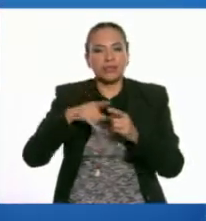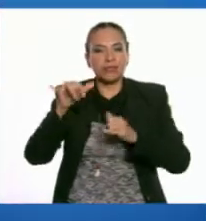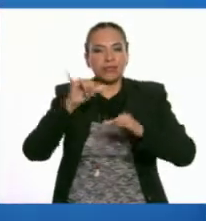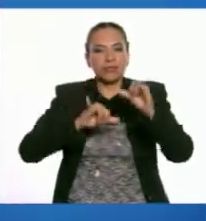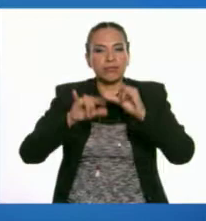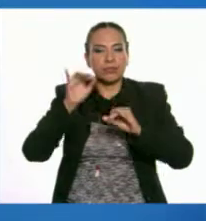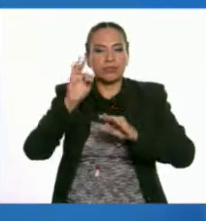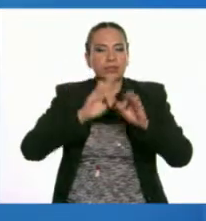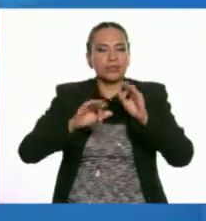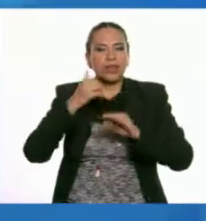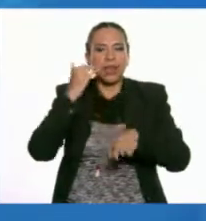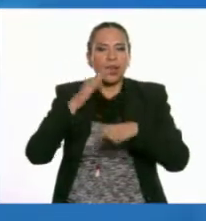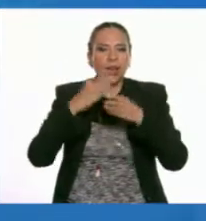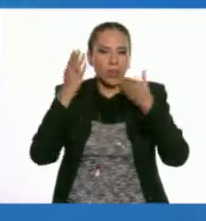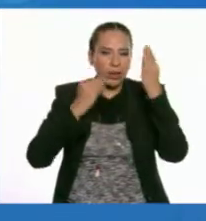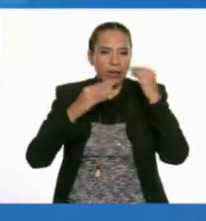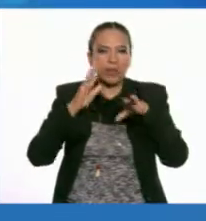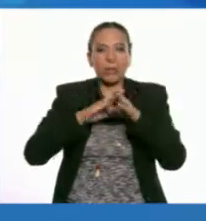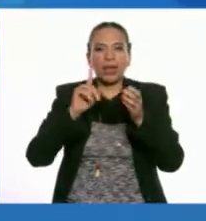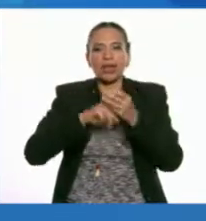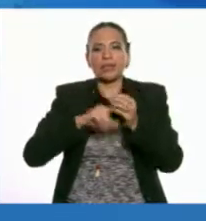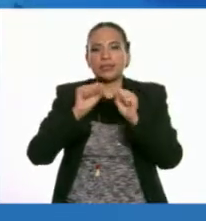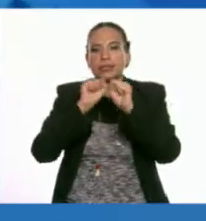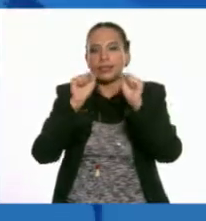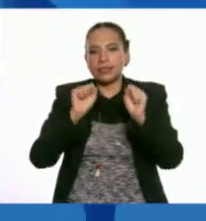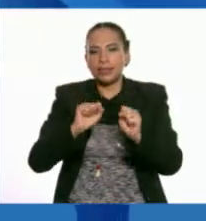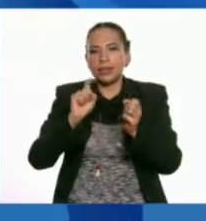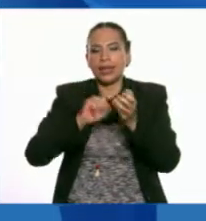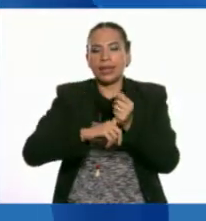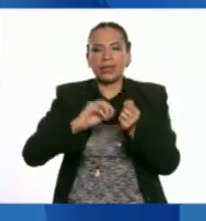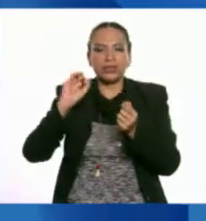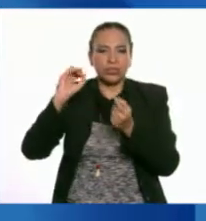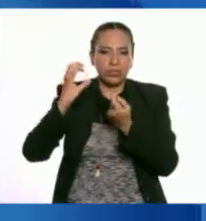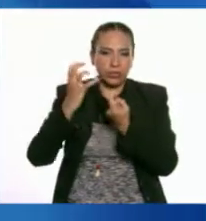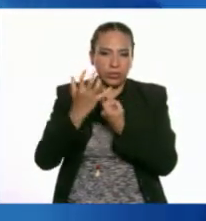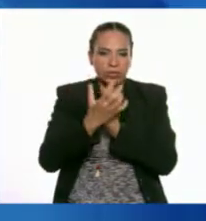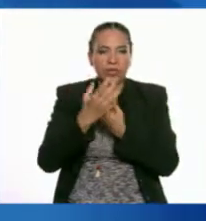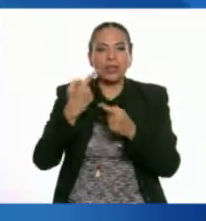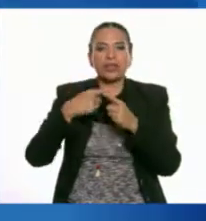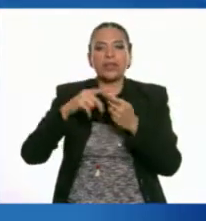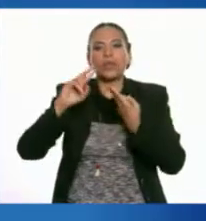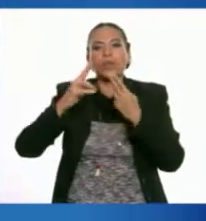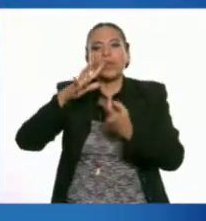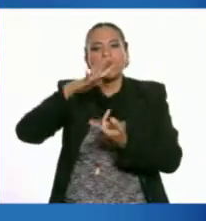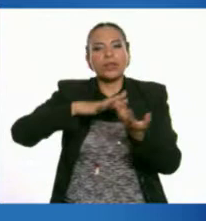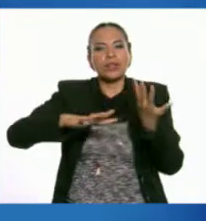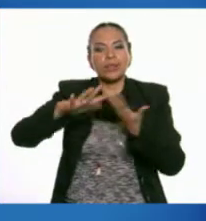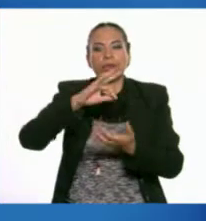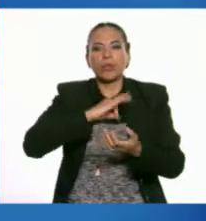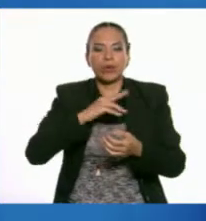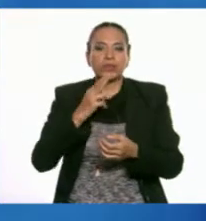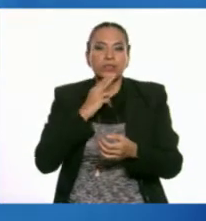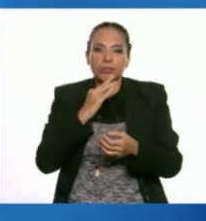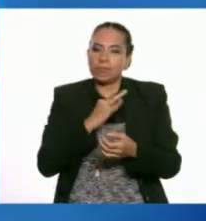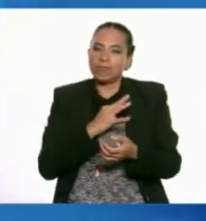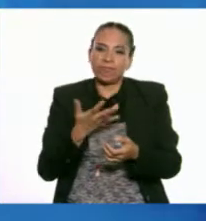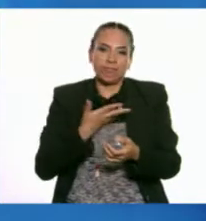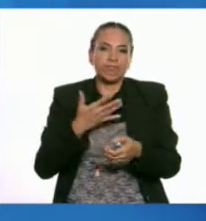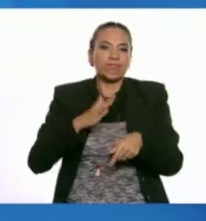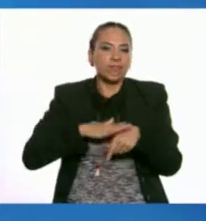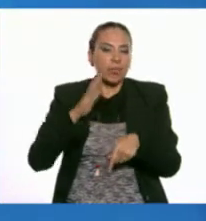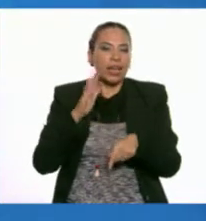busca aprender más sobre el sistema solar y el universo. Fíjate qué importantes son, que nos permiten seguir teniendo